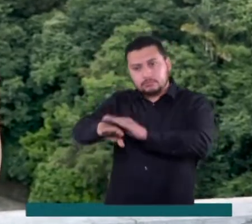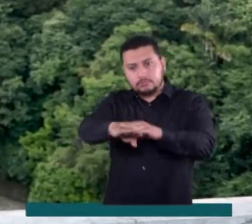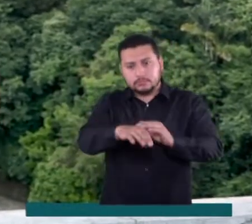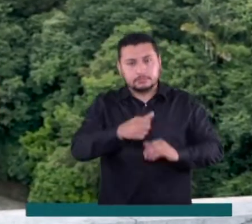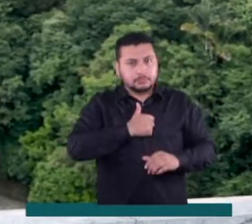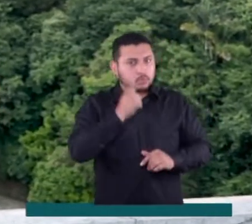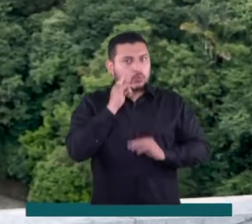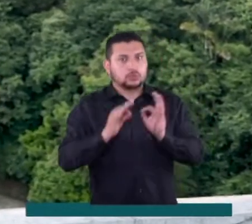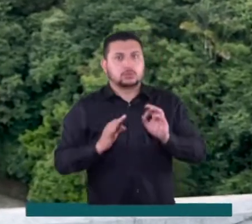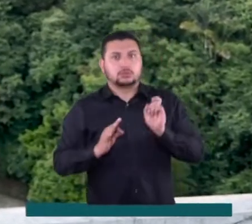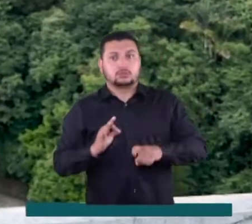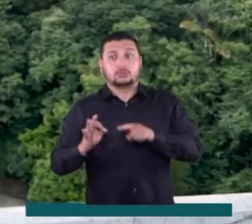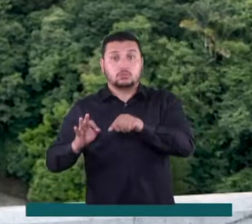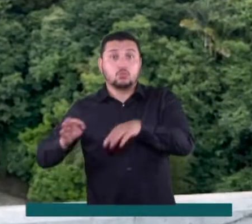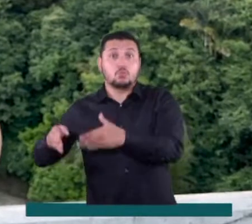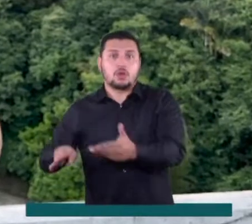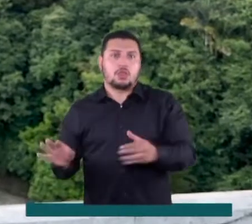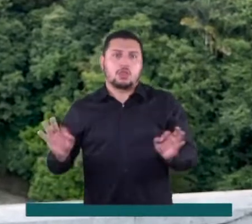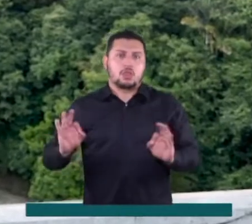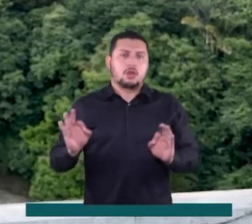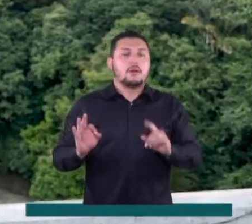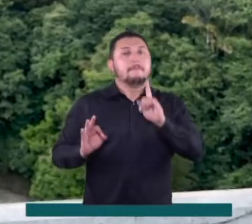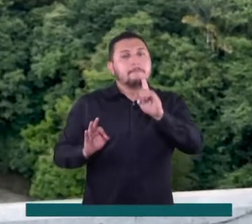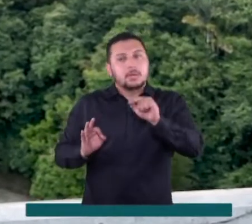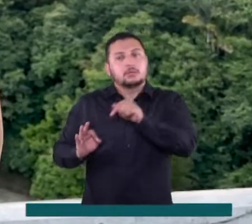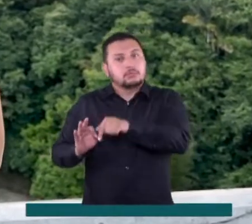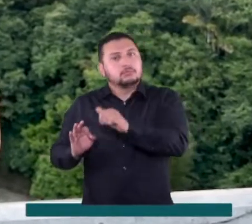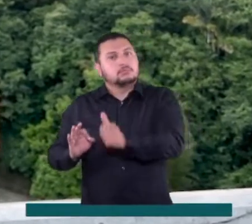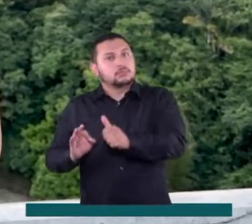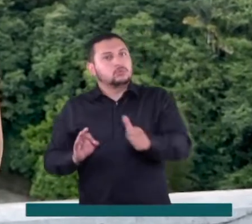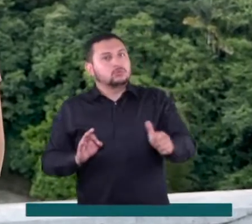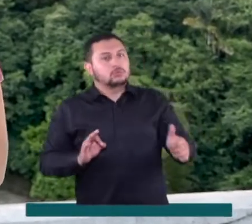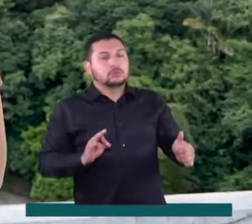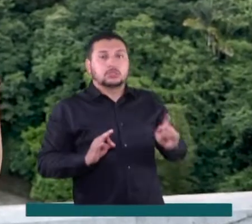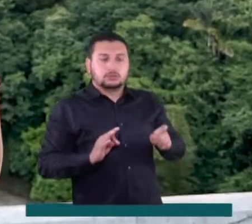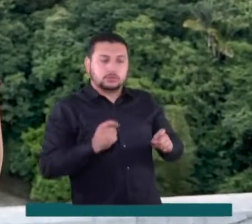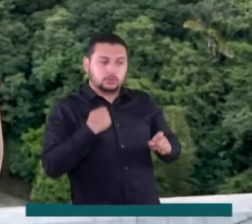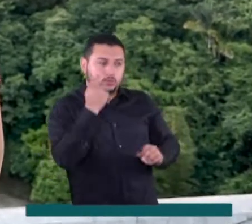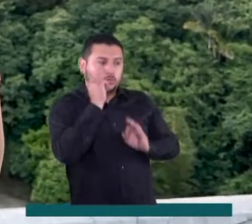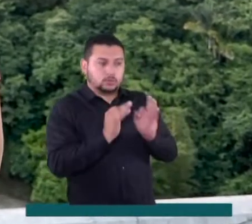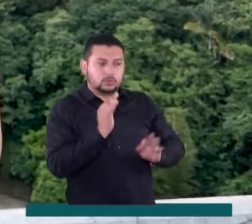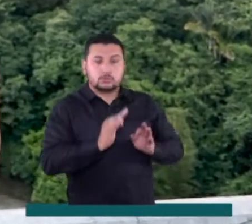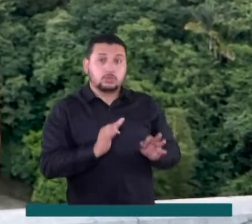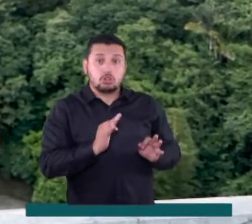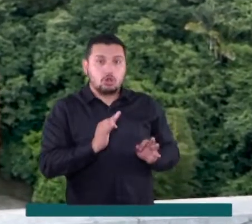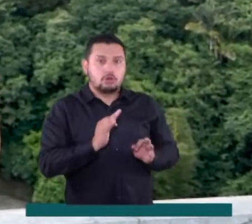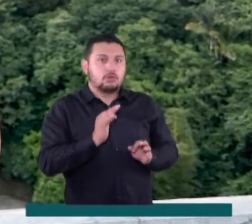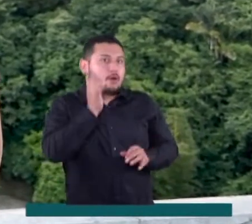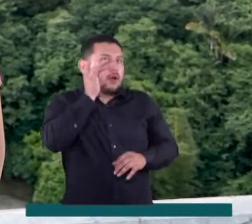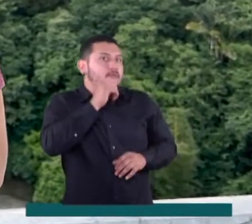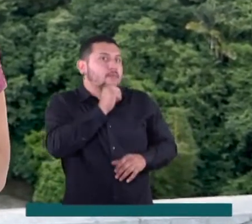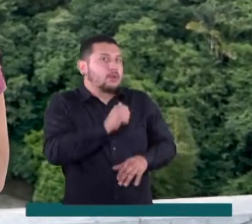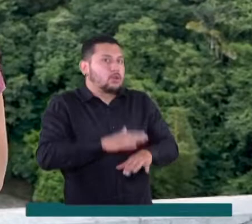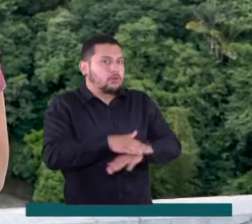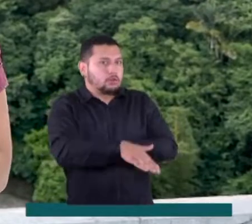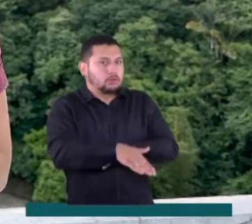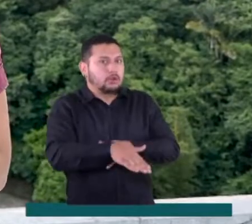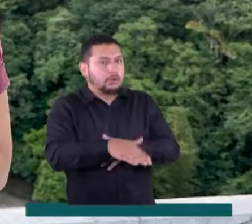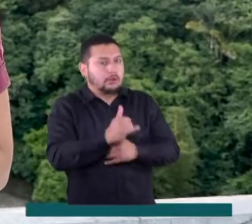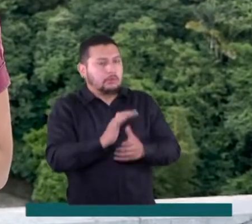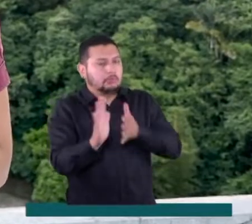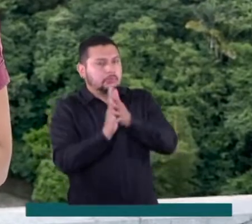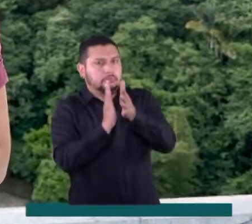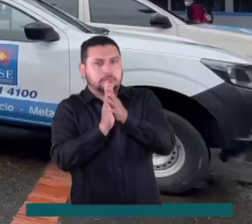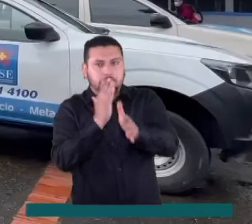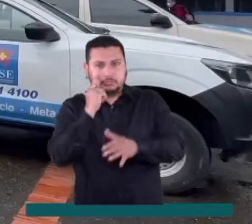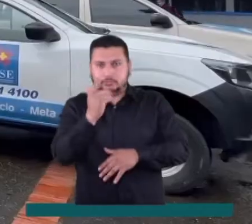pues aunque no ha dejado víctimas fatales en la ciudad, se debe tratar médicamente, si no se generan mayores complicaciones. Los detalles en el